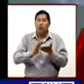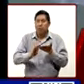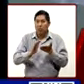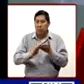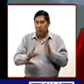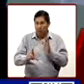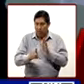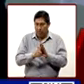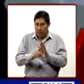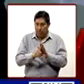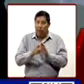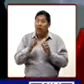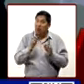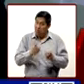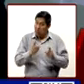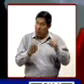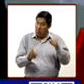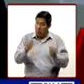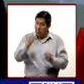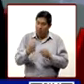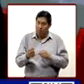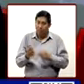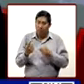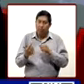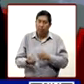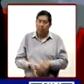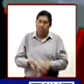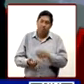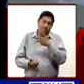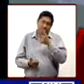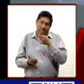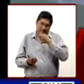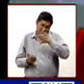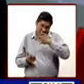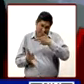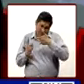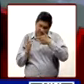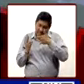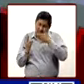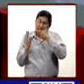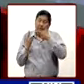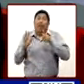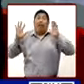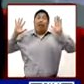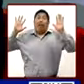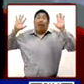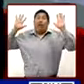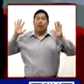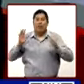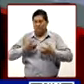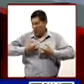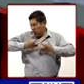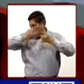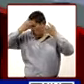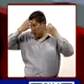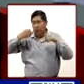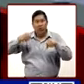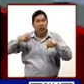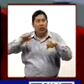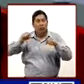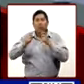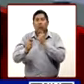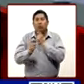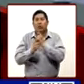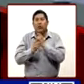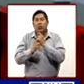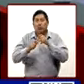el que estaban, y quienes estaban encañonados eran los propietarios de ese vehículo. Eso desató la furia de los vecinos, los mototaxistas y